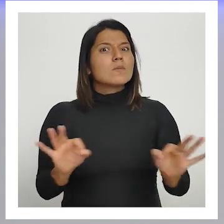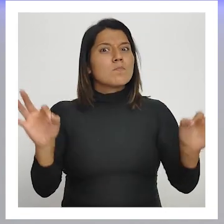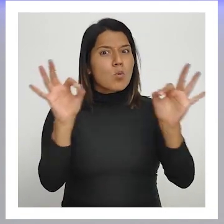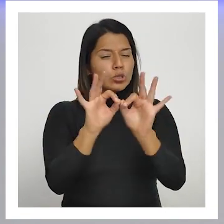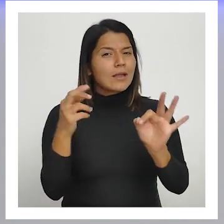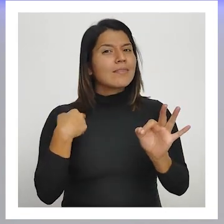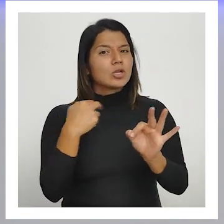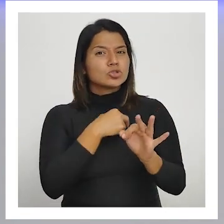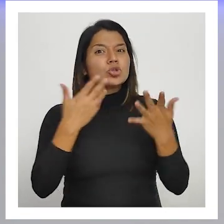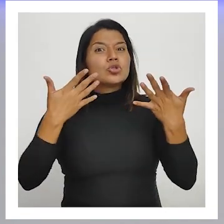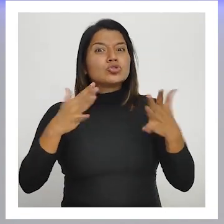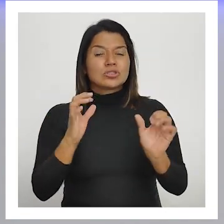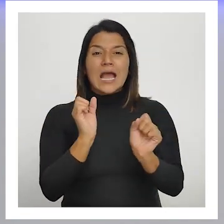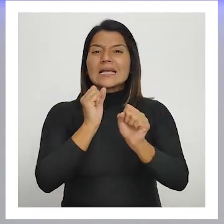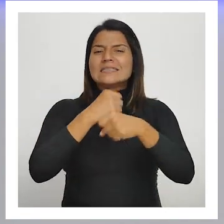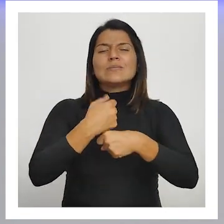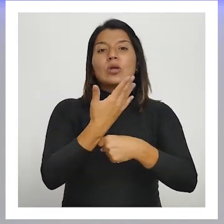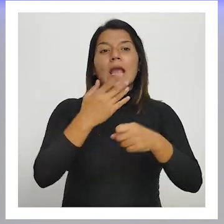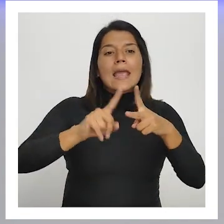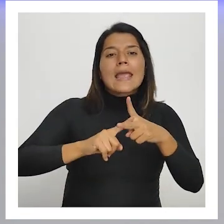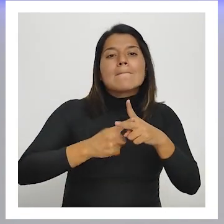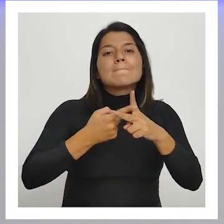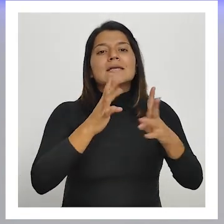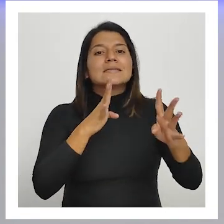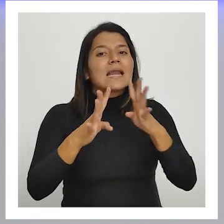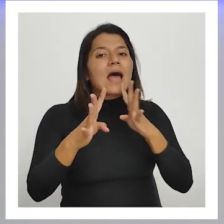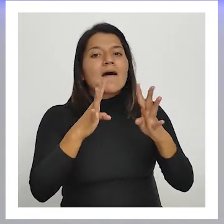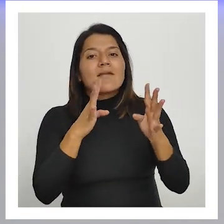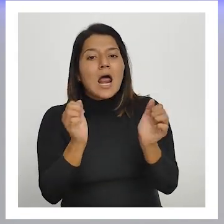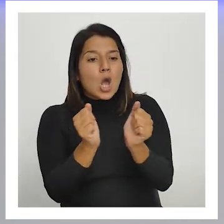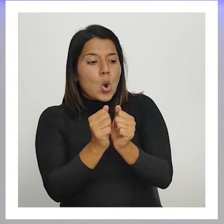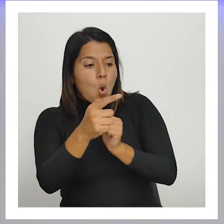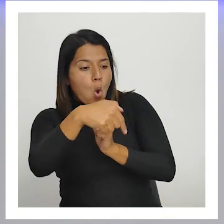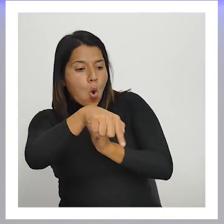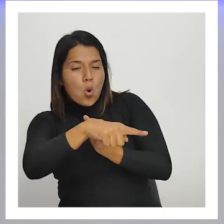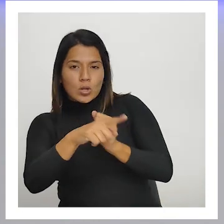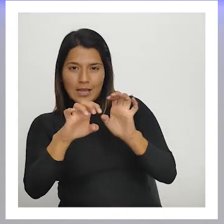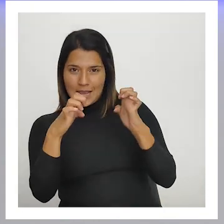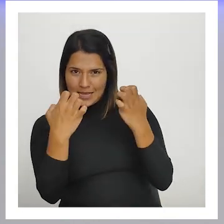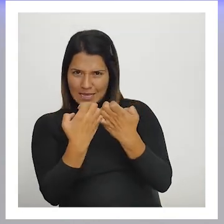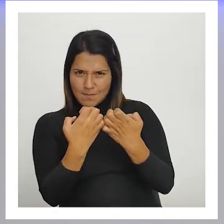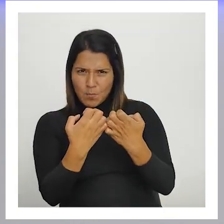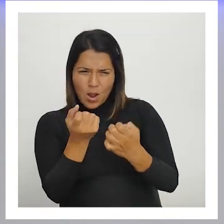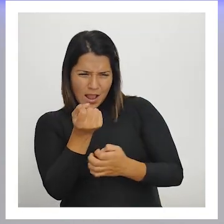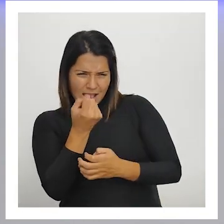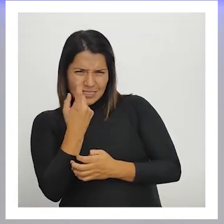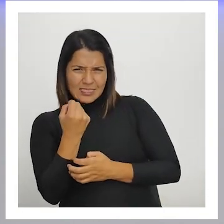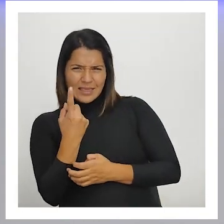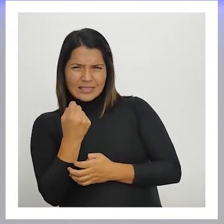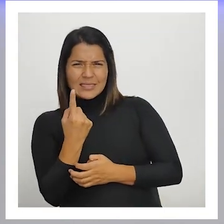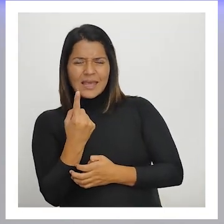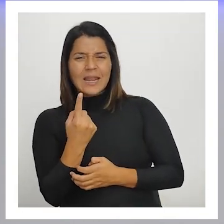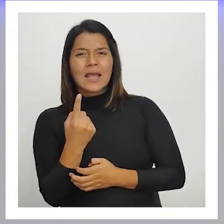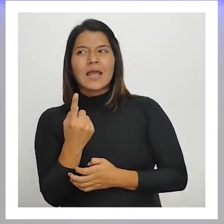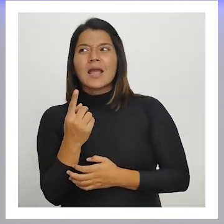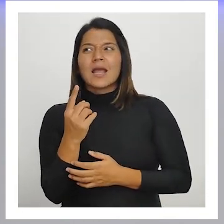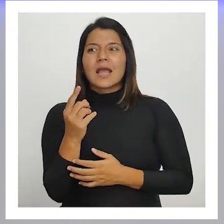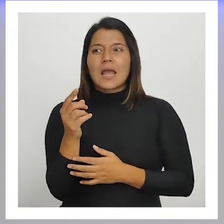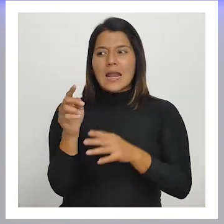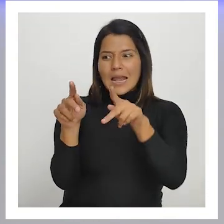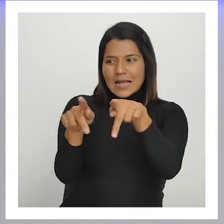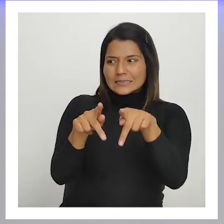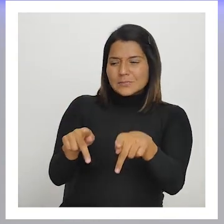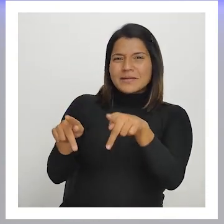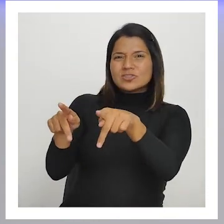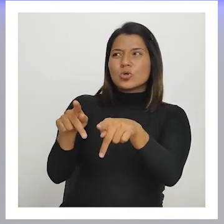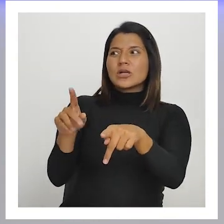hemos hecho es comenzar a hablar con nuestros equipos, a entender a dónde le está doliendo a nuestra población, ¿verdad? Cuáles